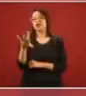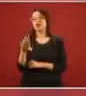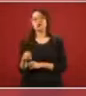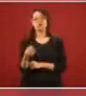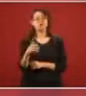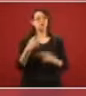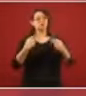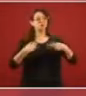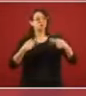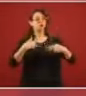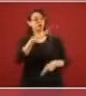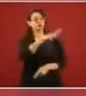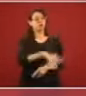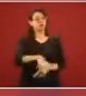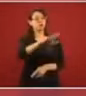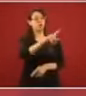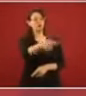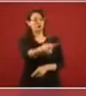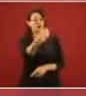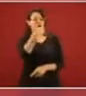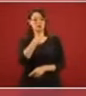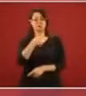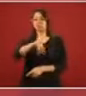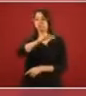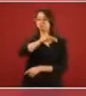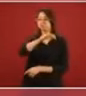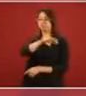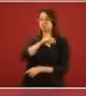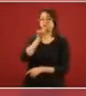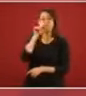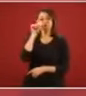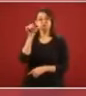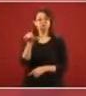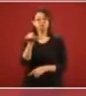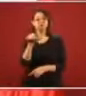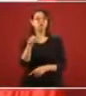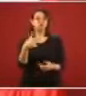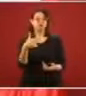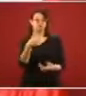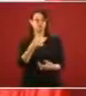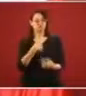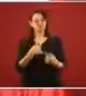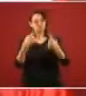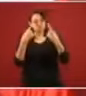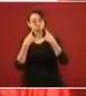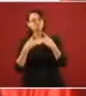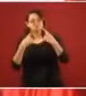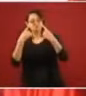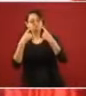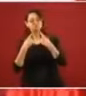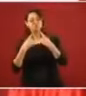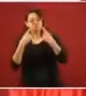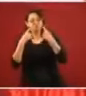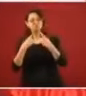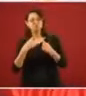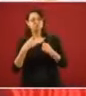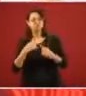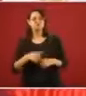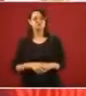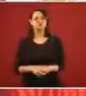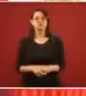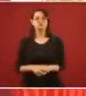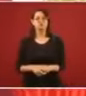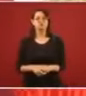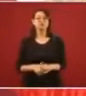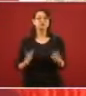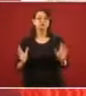quiera, ese día voy a llorar. No, cuando el pueblo no me quiera, voy a